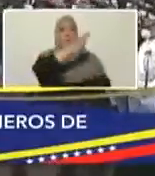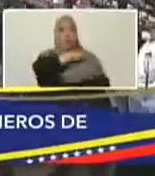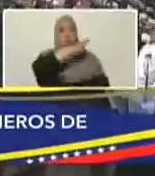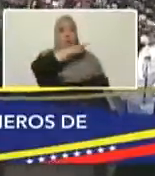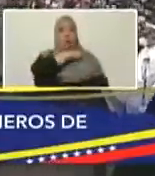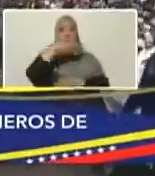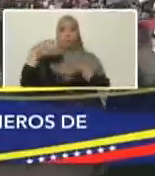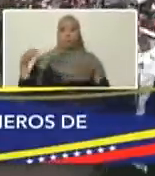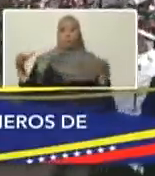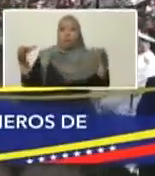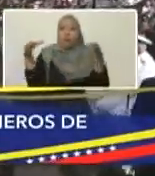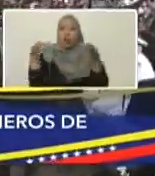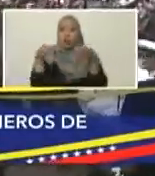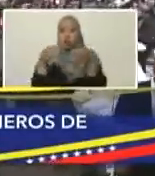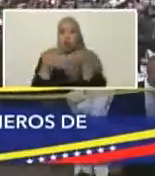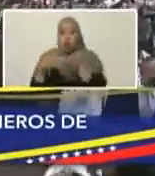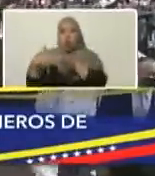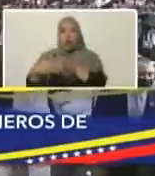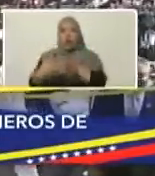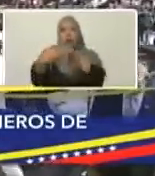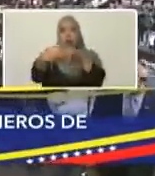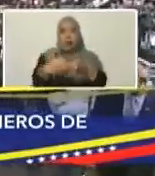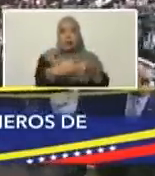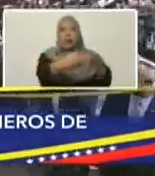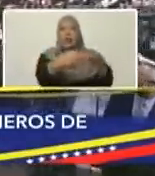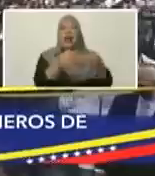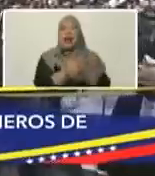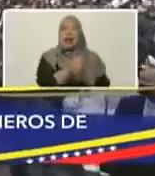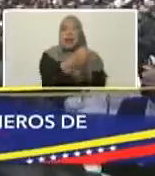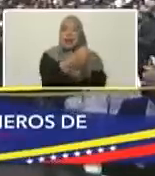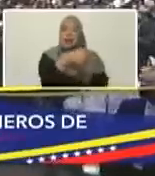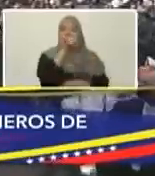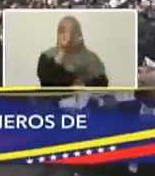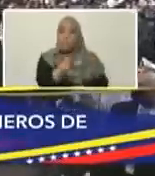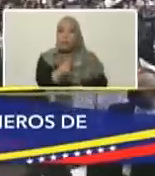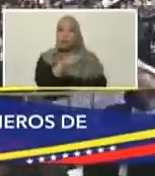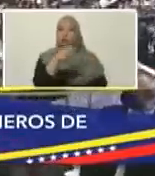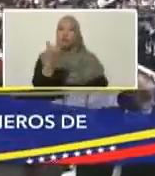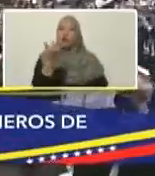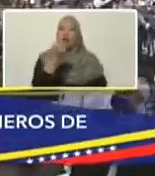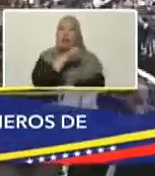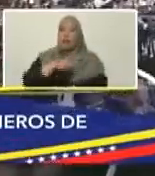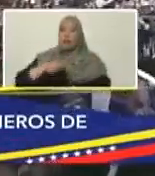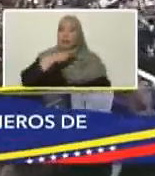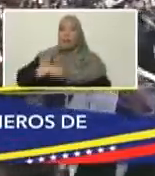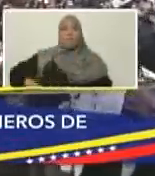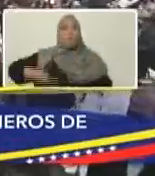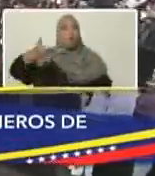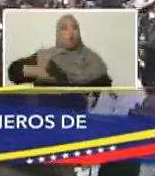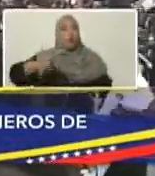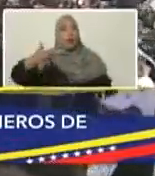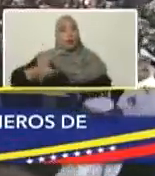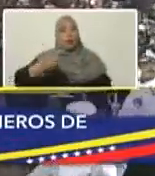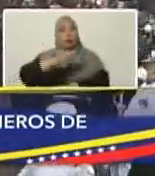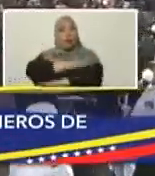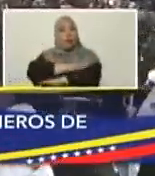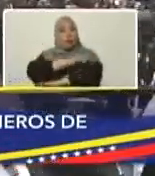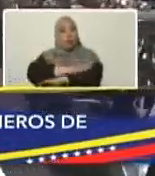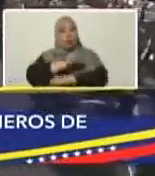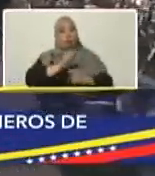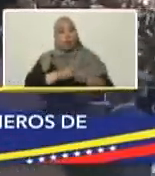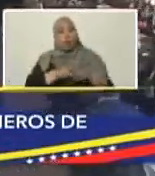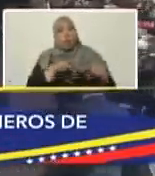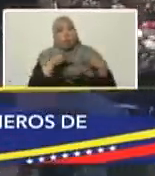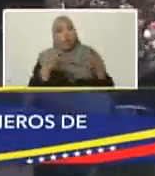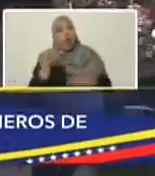En esta oportunidad el ascenso al grado de capitán y teniente. La Fuerza Armada Nacional Bolivariana es la columna vertebral de la fuerza moral, de los valores y